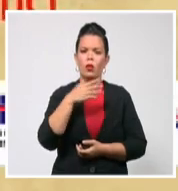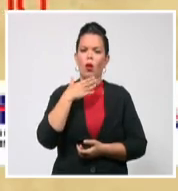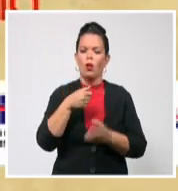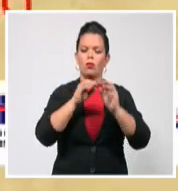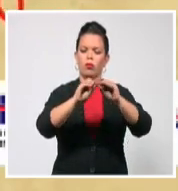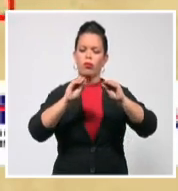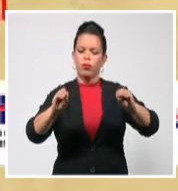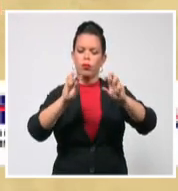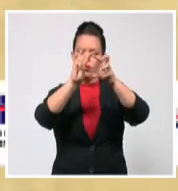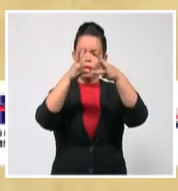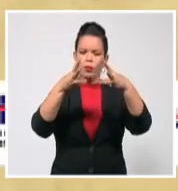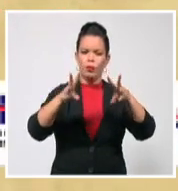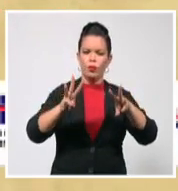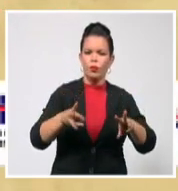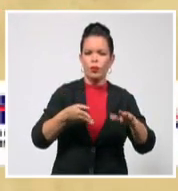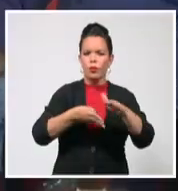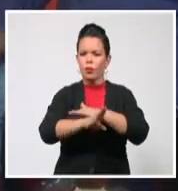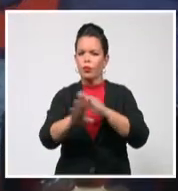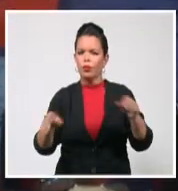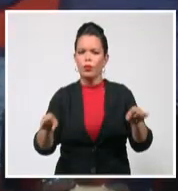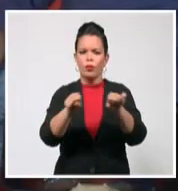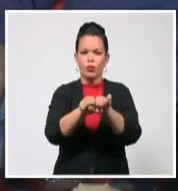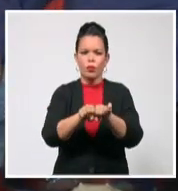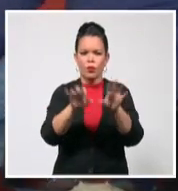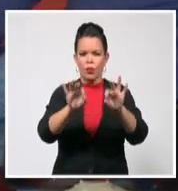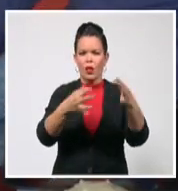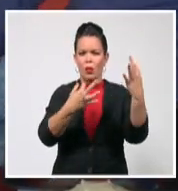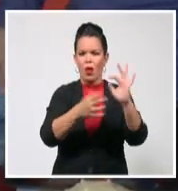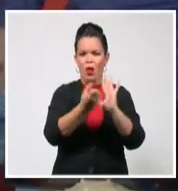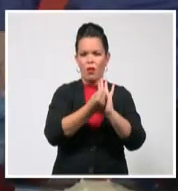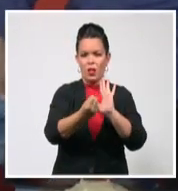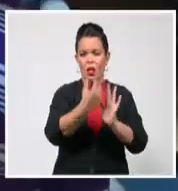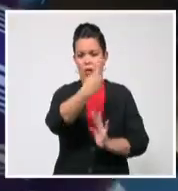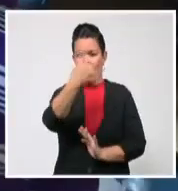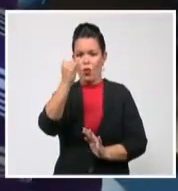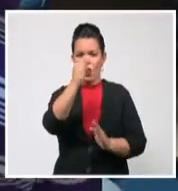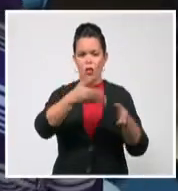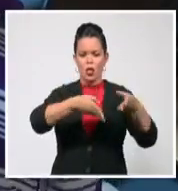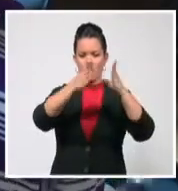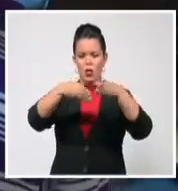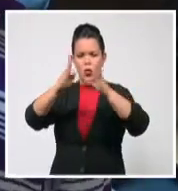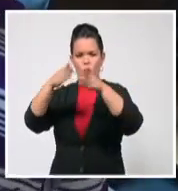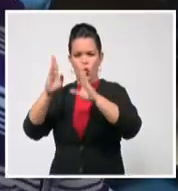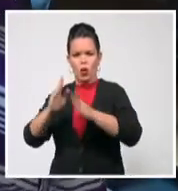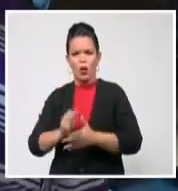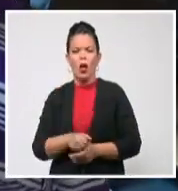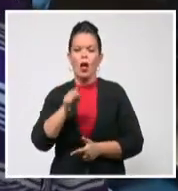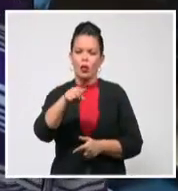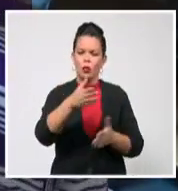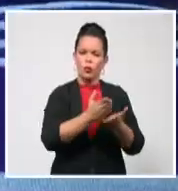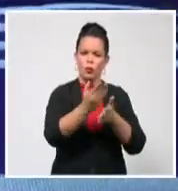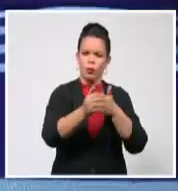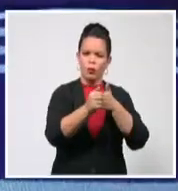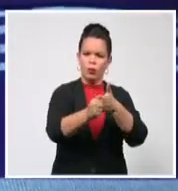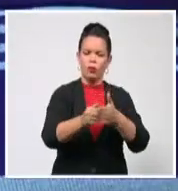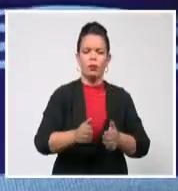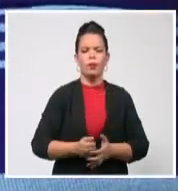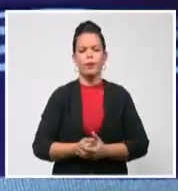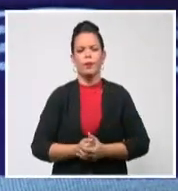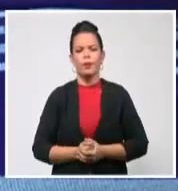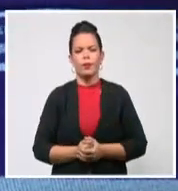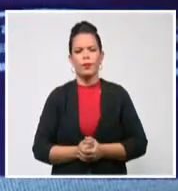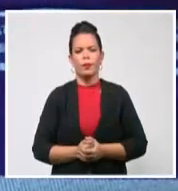de las páginas oficiales de estas instituciones, en tanto profesionales de Videos Crisol producen y rectoran dicha transmisión.